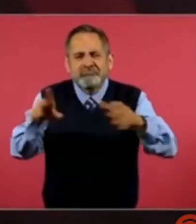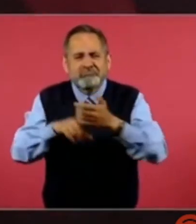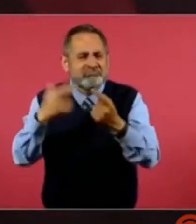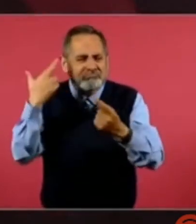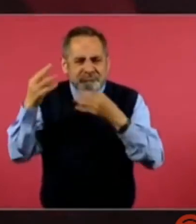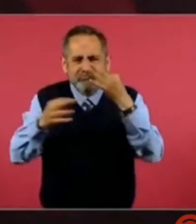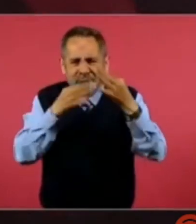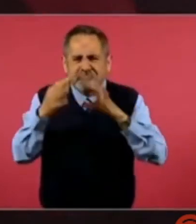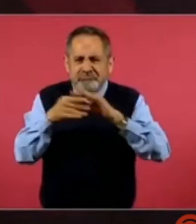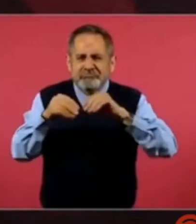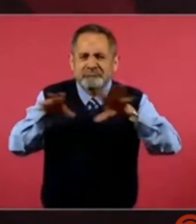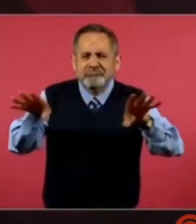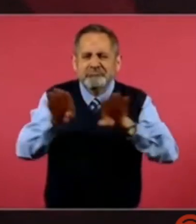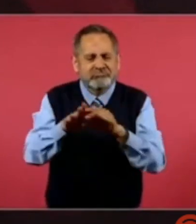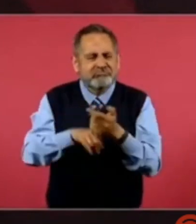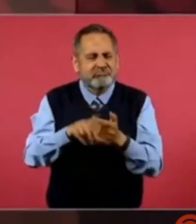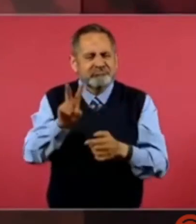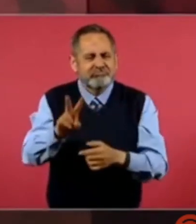los periódicos